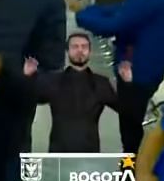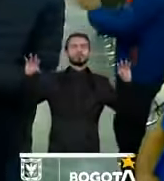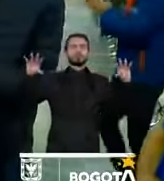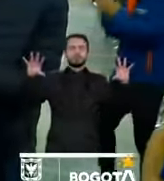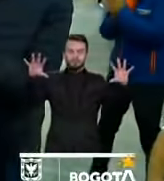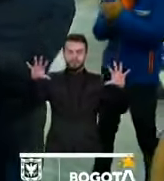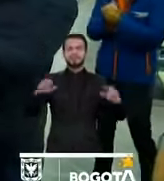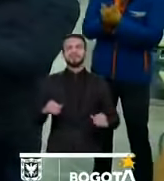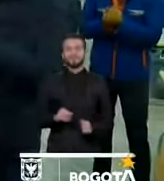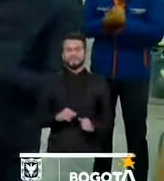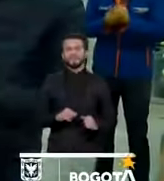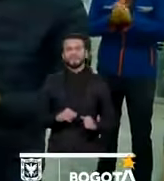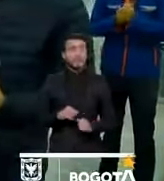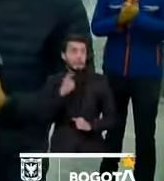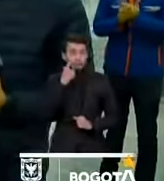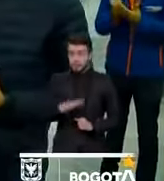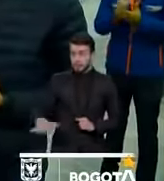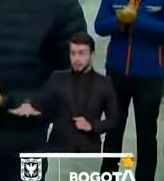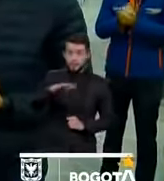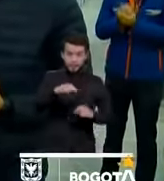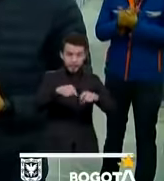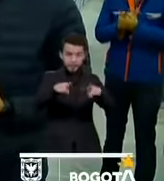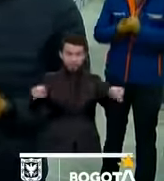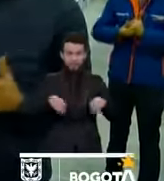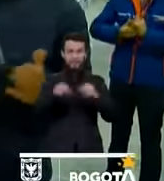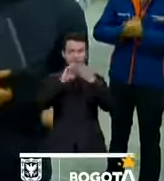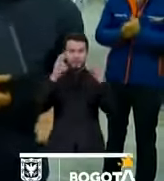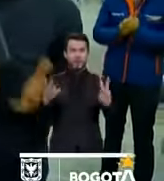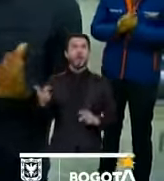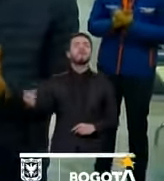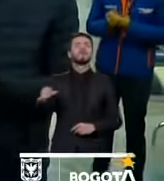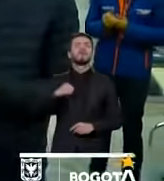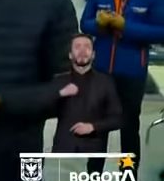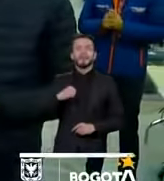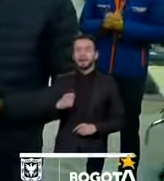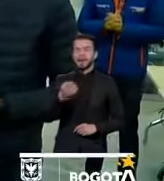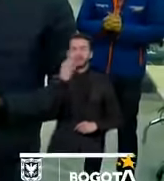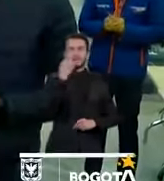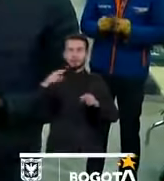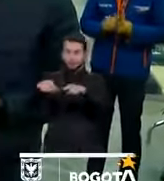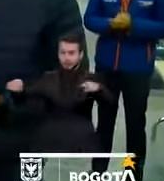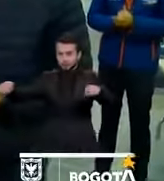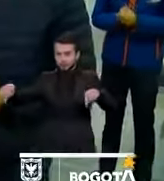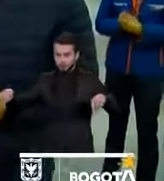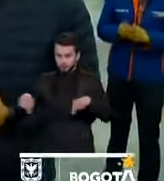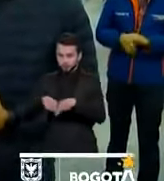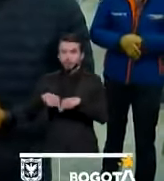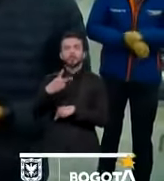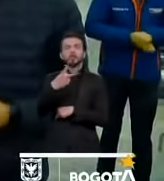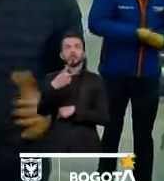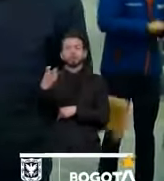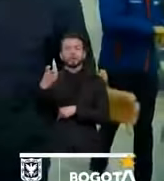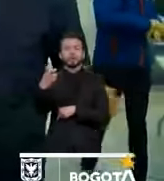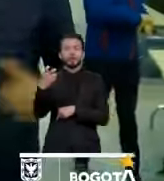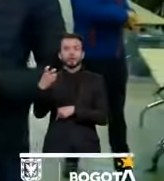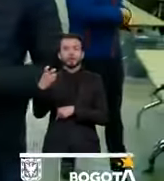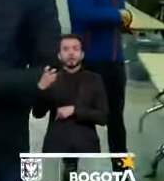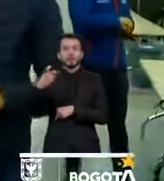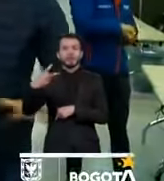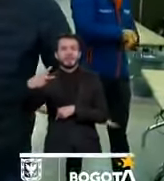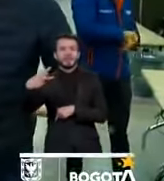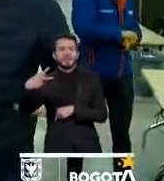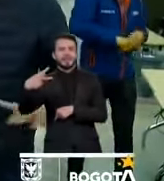Pero dentro del recinto, en estas instalaciones, hay tres plantas de 100 y 200 kilovatios que lo que permitirán es esa garantía de 12